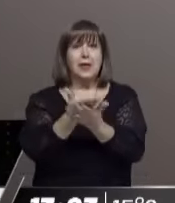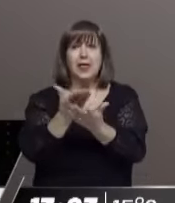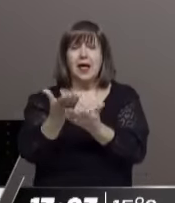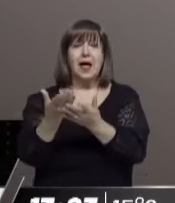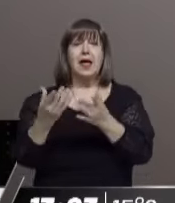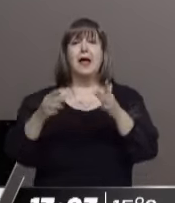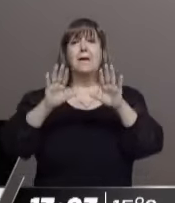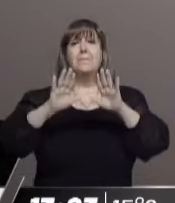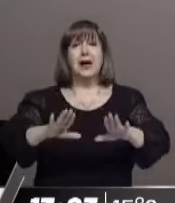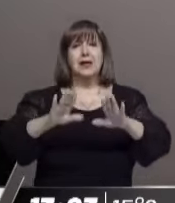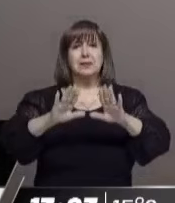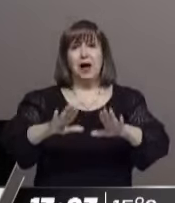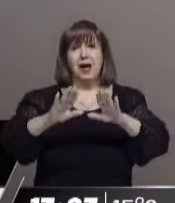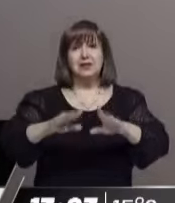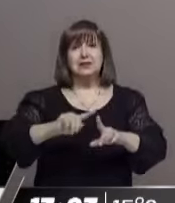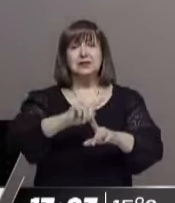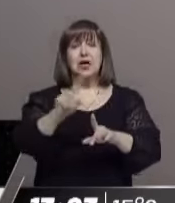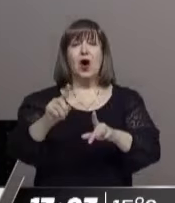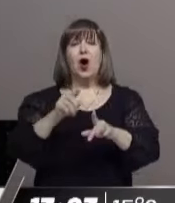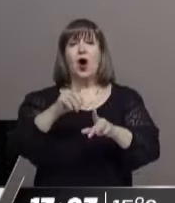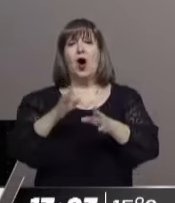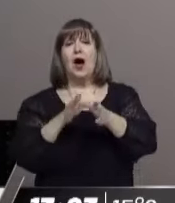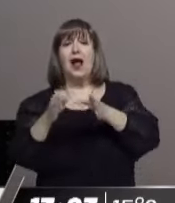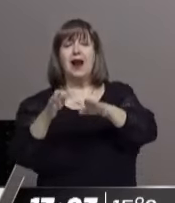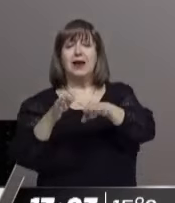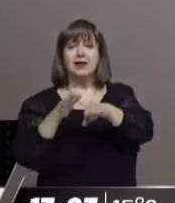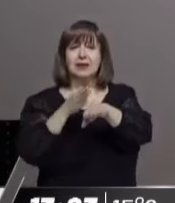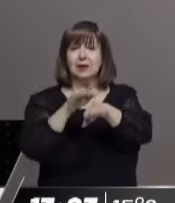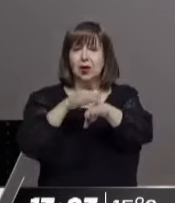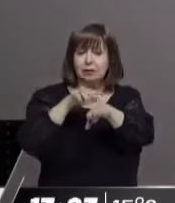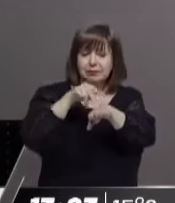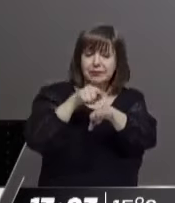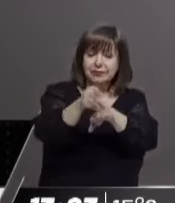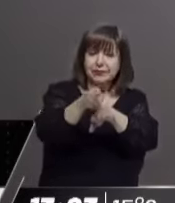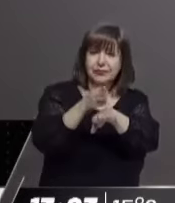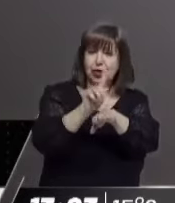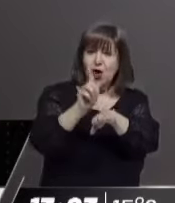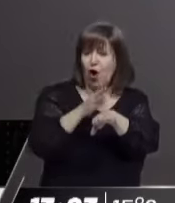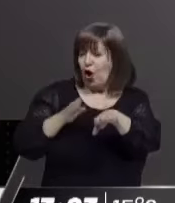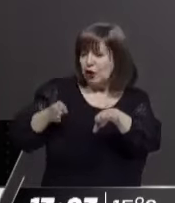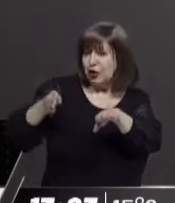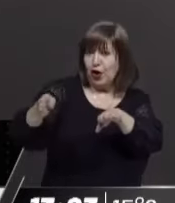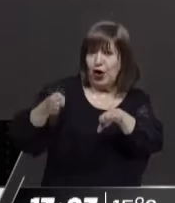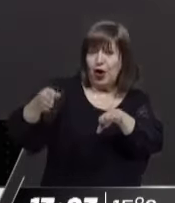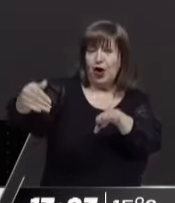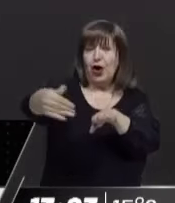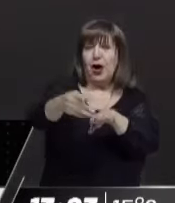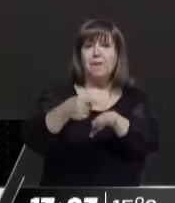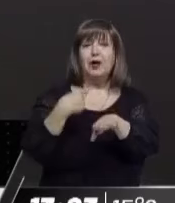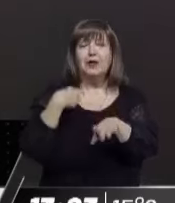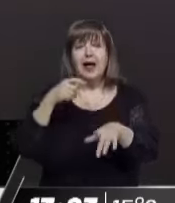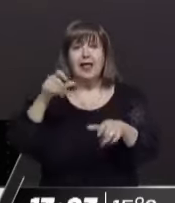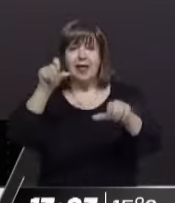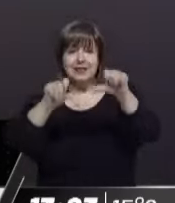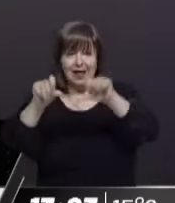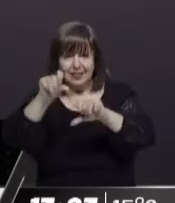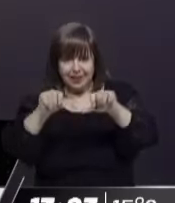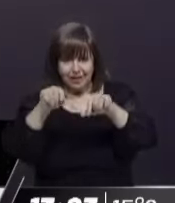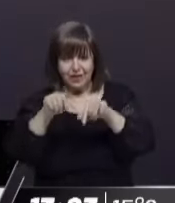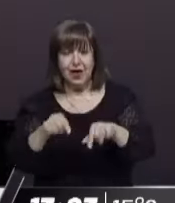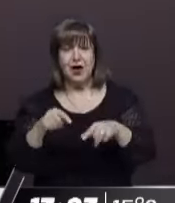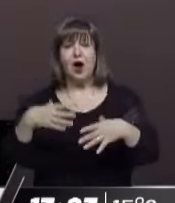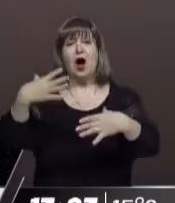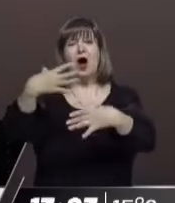gente circulara con precaución y tomara vías alternativas hasta que se terminara de hacer la pericia. Se trata de un micro de la